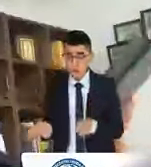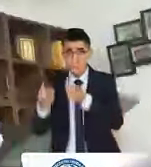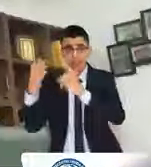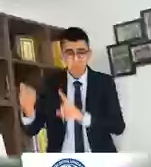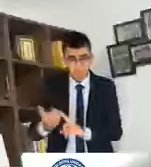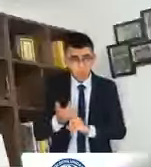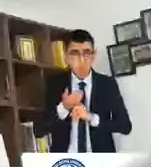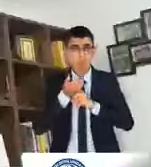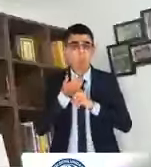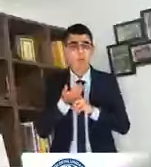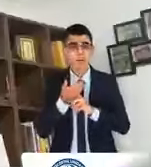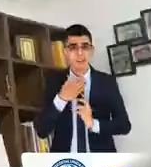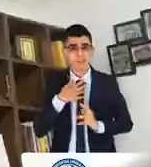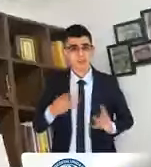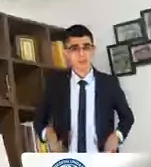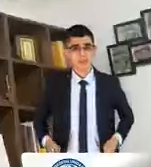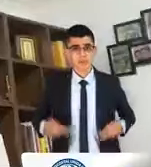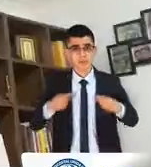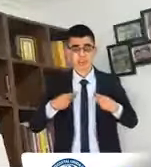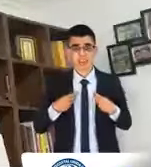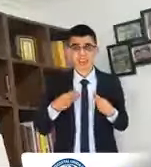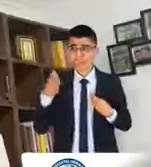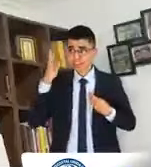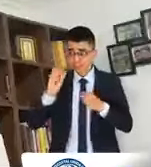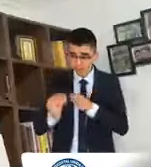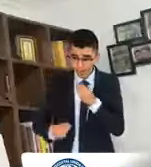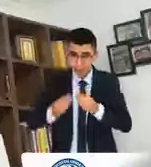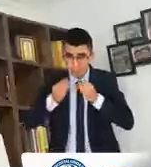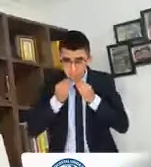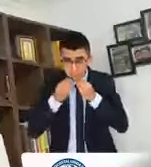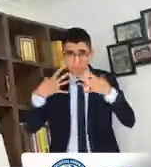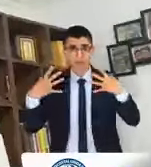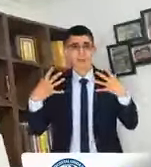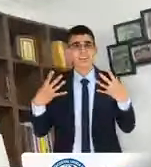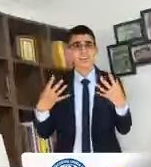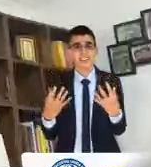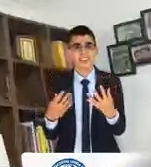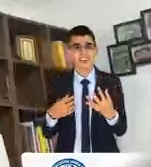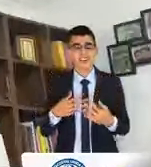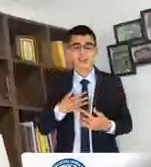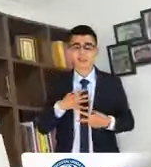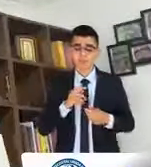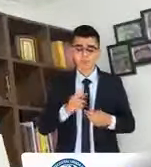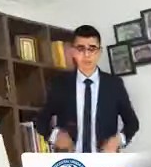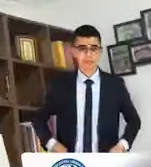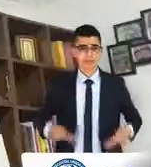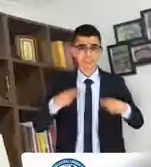entre nosotros, el que nos ha hecho vivir una vida distinta.